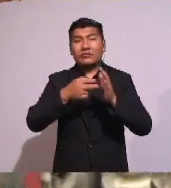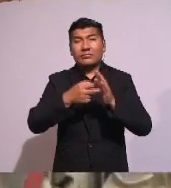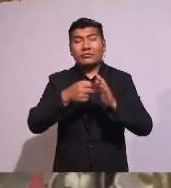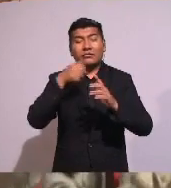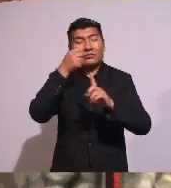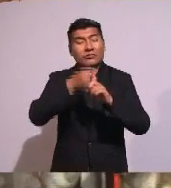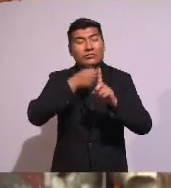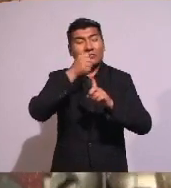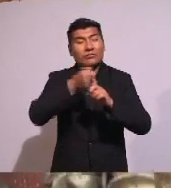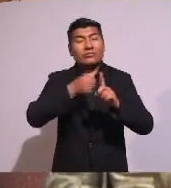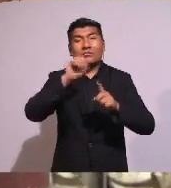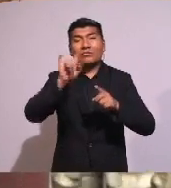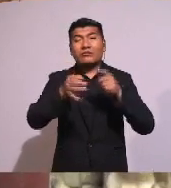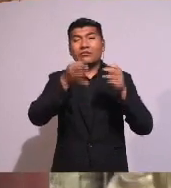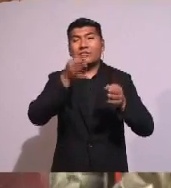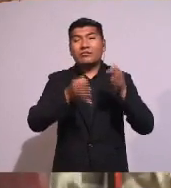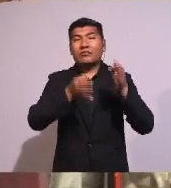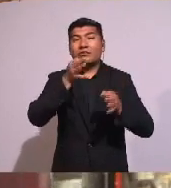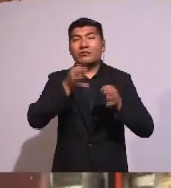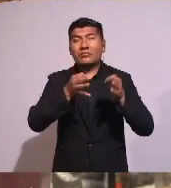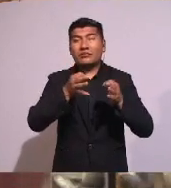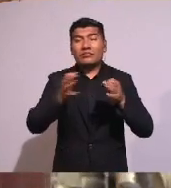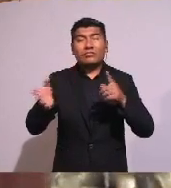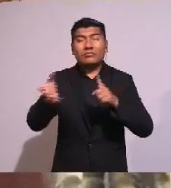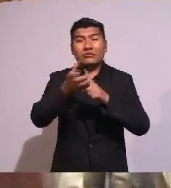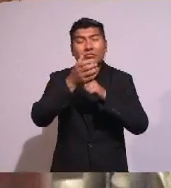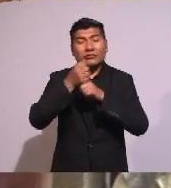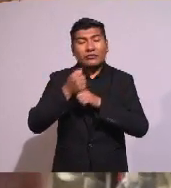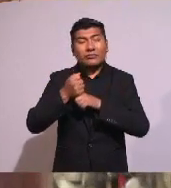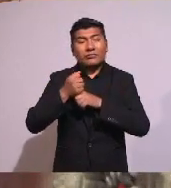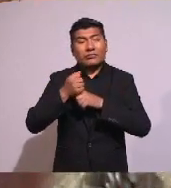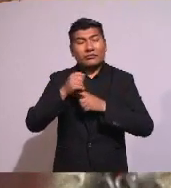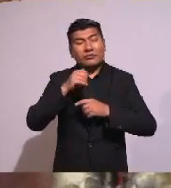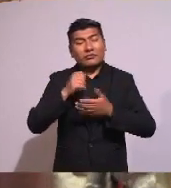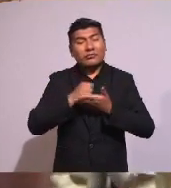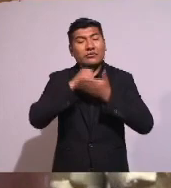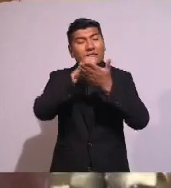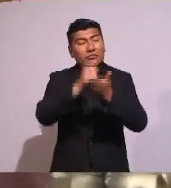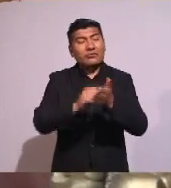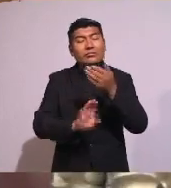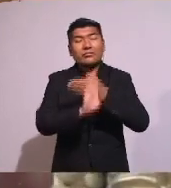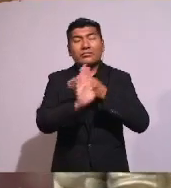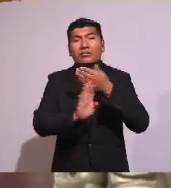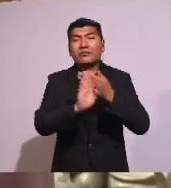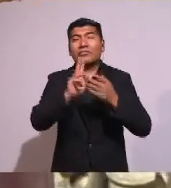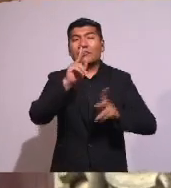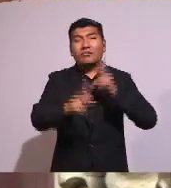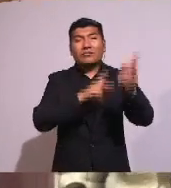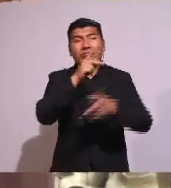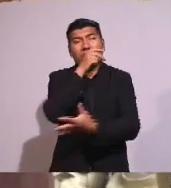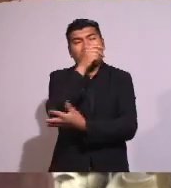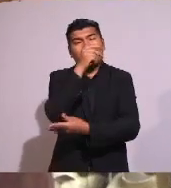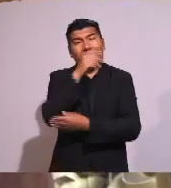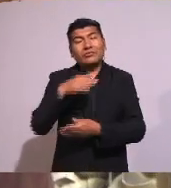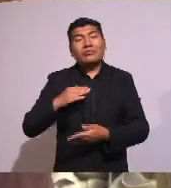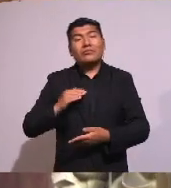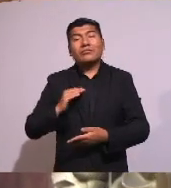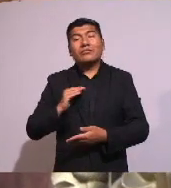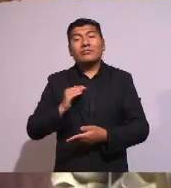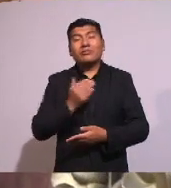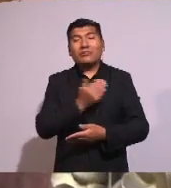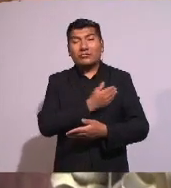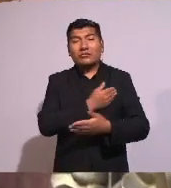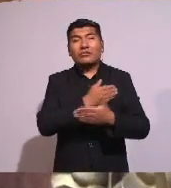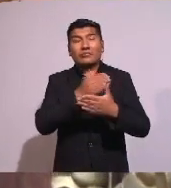lucha por la justicia, tomar partido por los pobres, compartir nuestra vida,